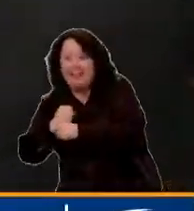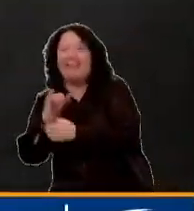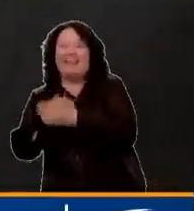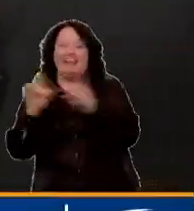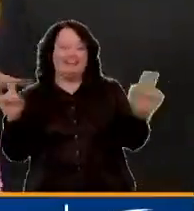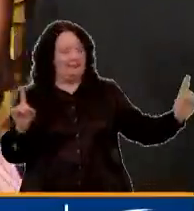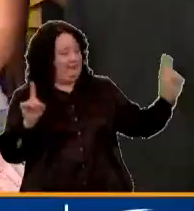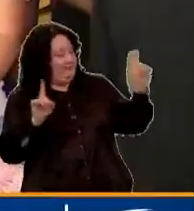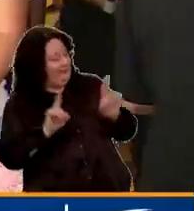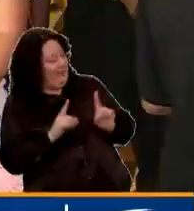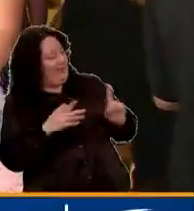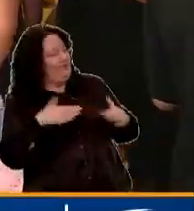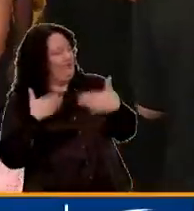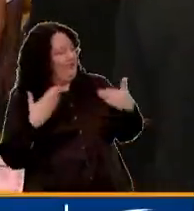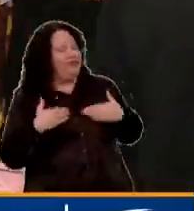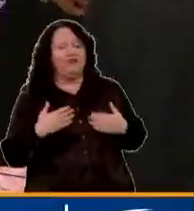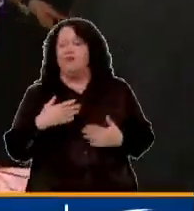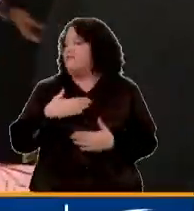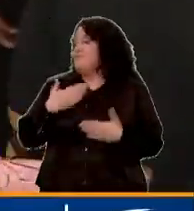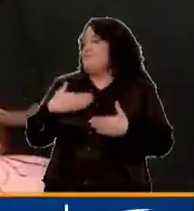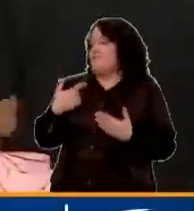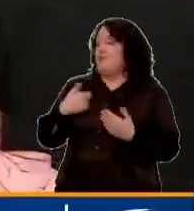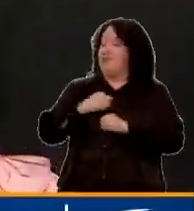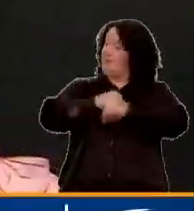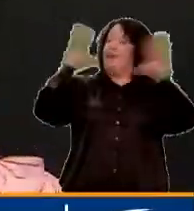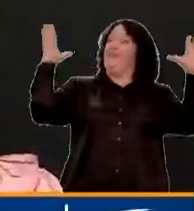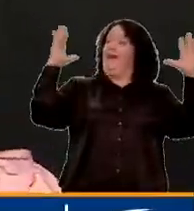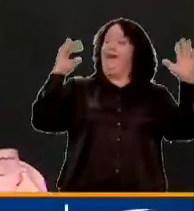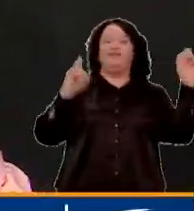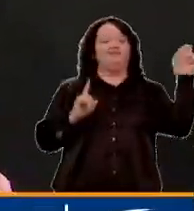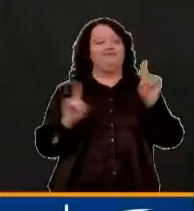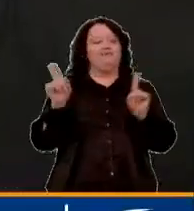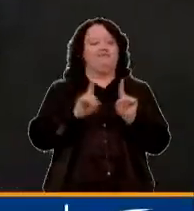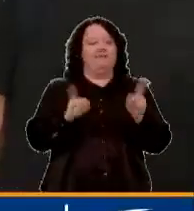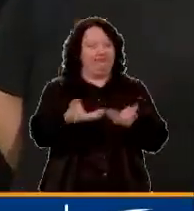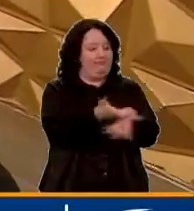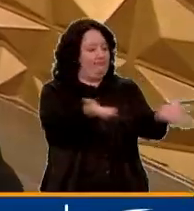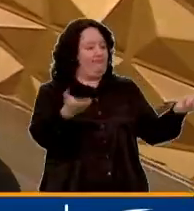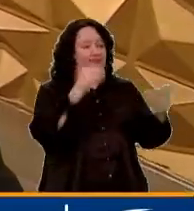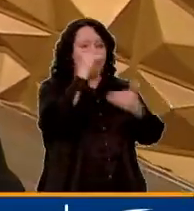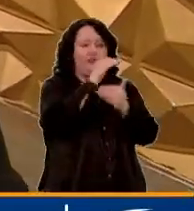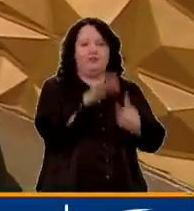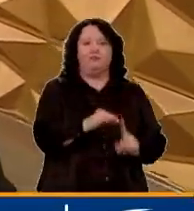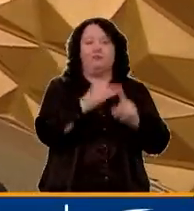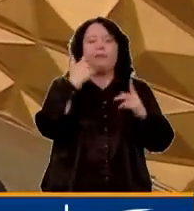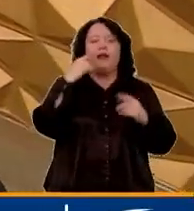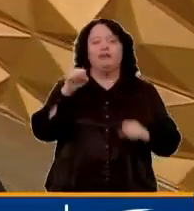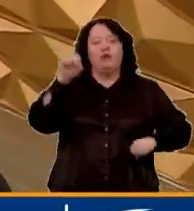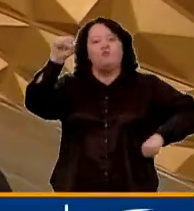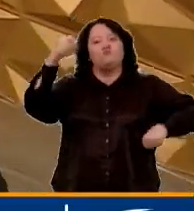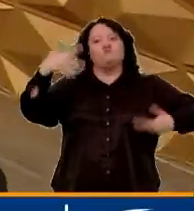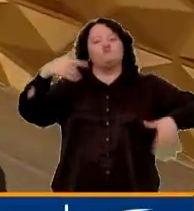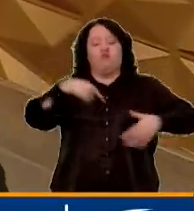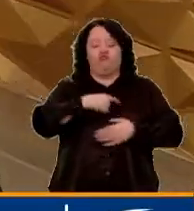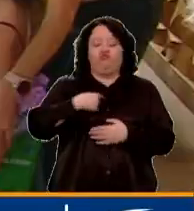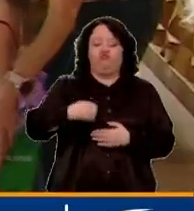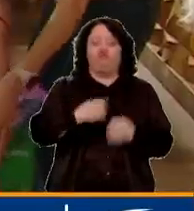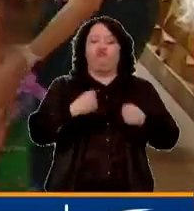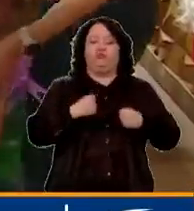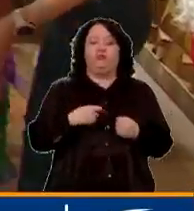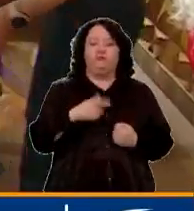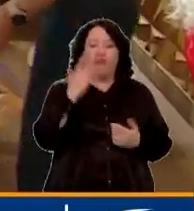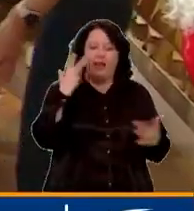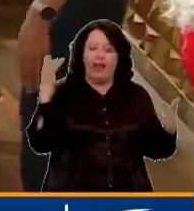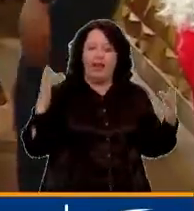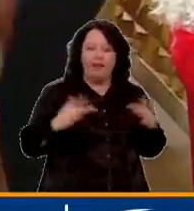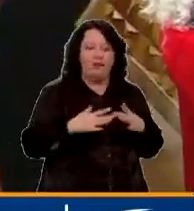acá. Malu, el gusto es mío estar de día y con estos niños tan especiales. Para mí, unos superhéroes. Tienen una super casa que ustedes van a ver